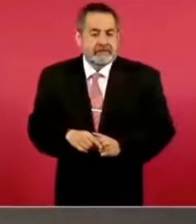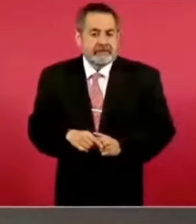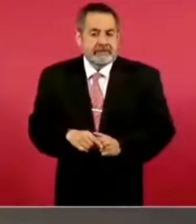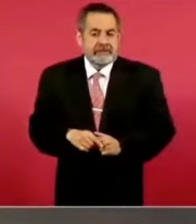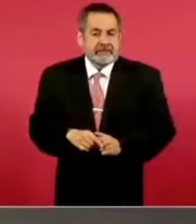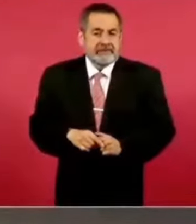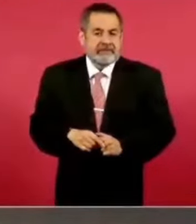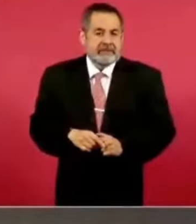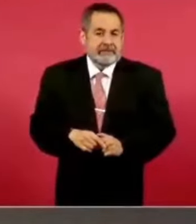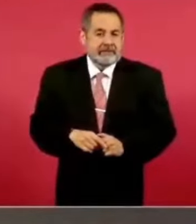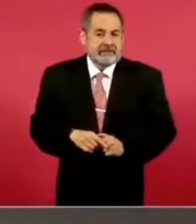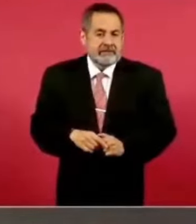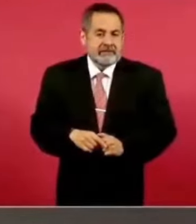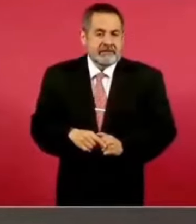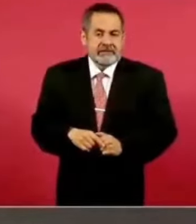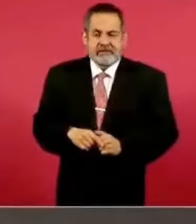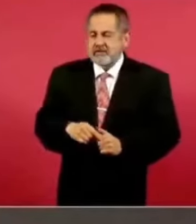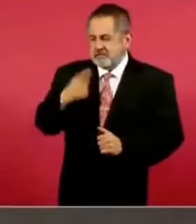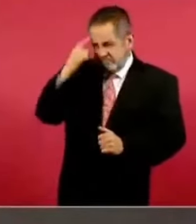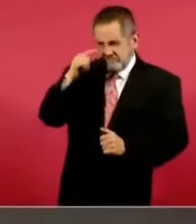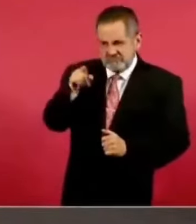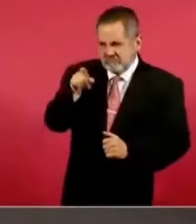o tenían sospechas